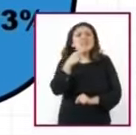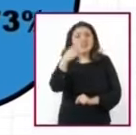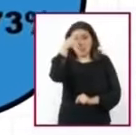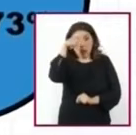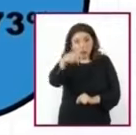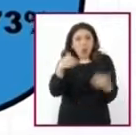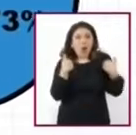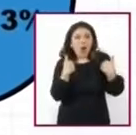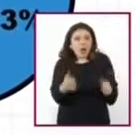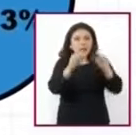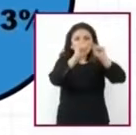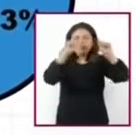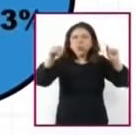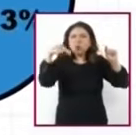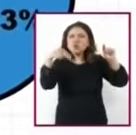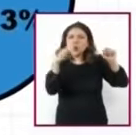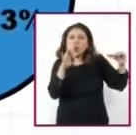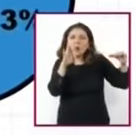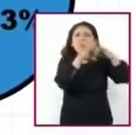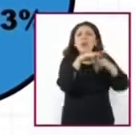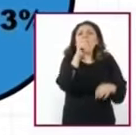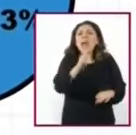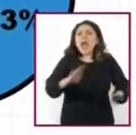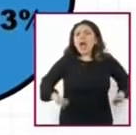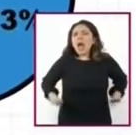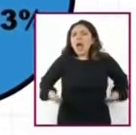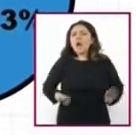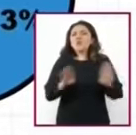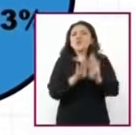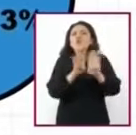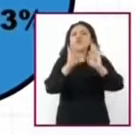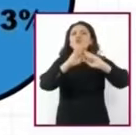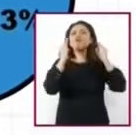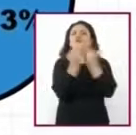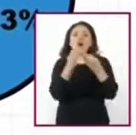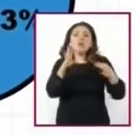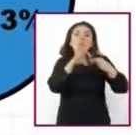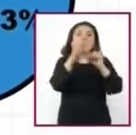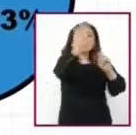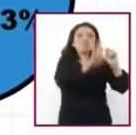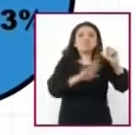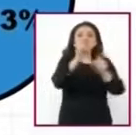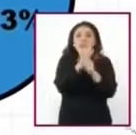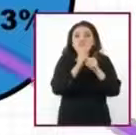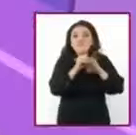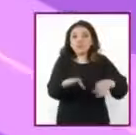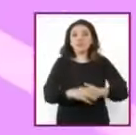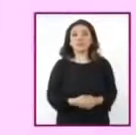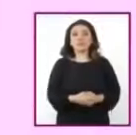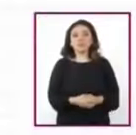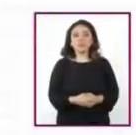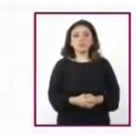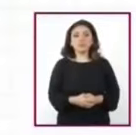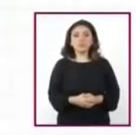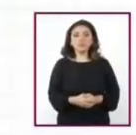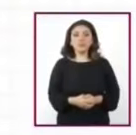es identificar los atributos o diferentes valores que forman el conjunto de datos.